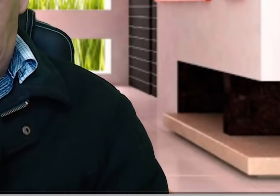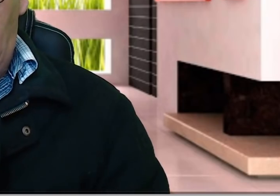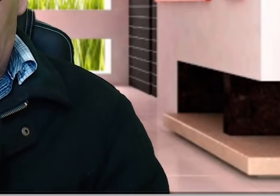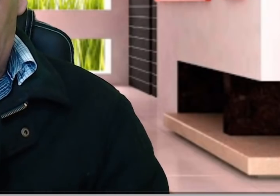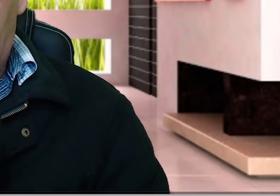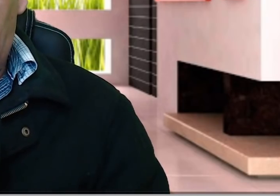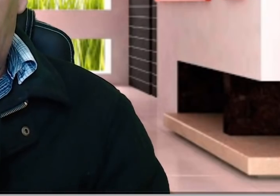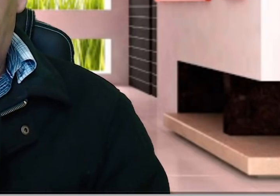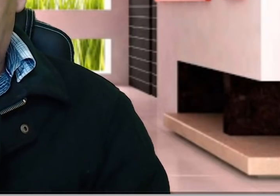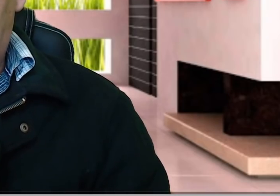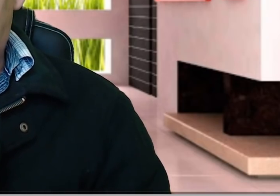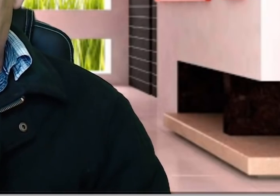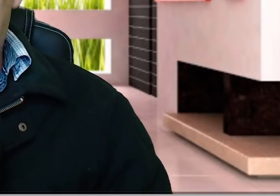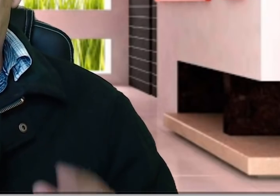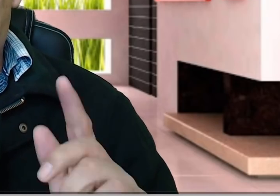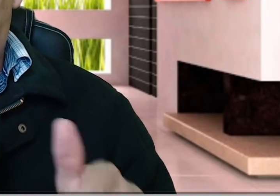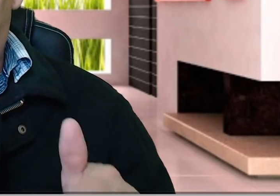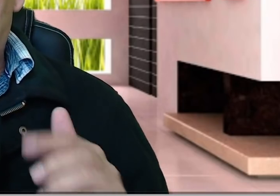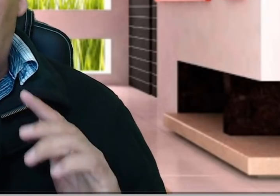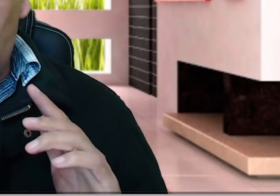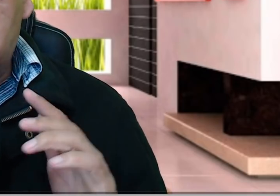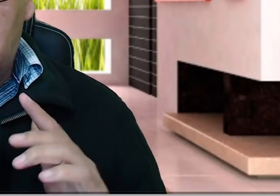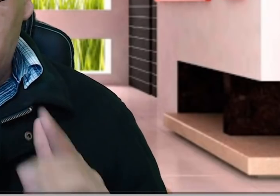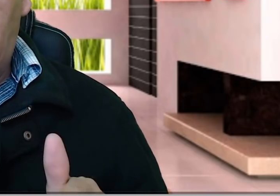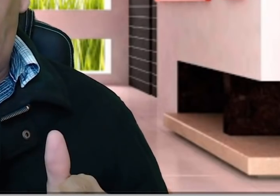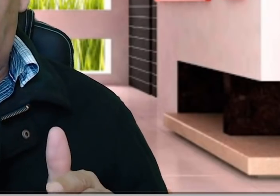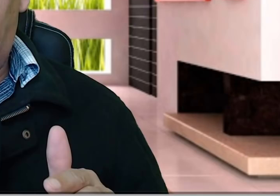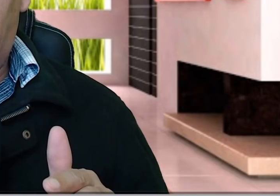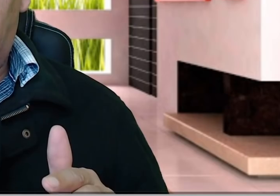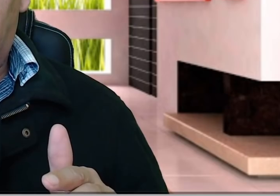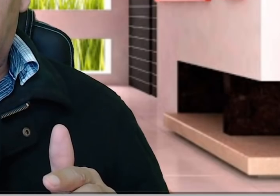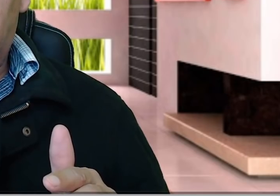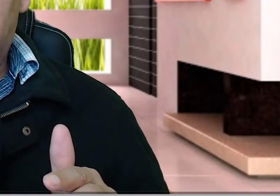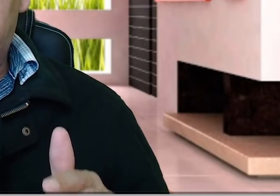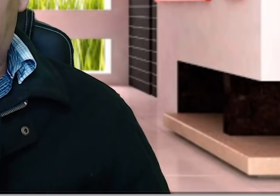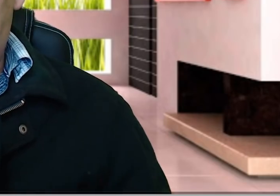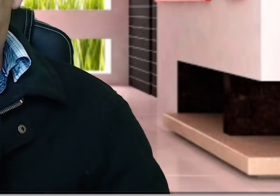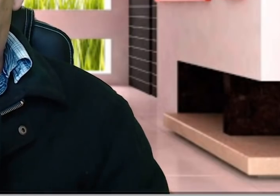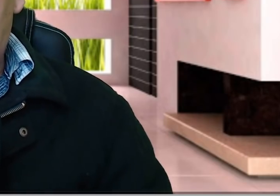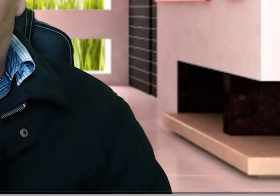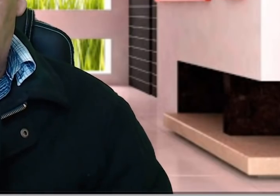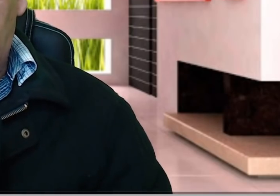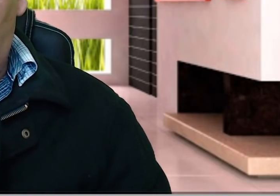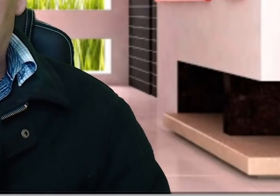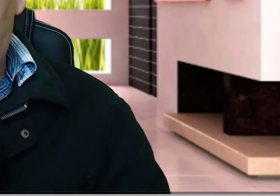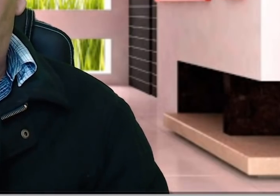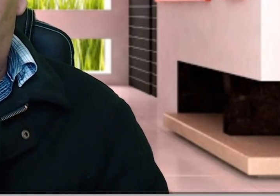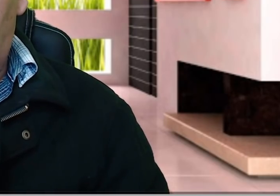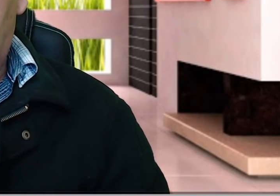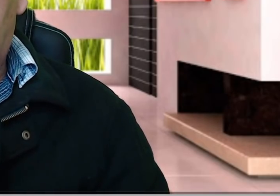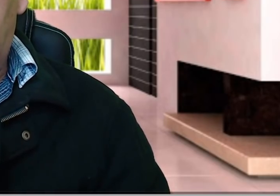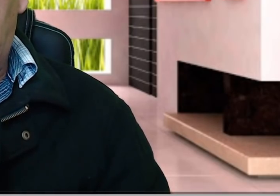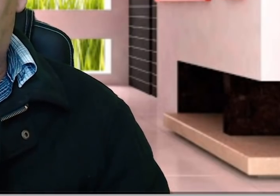rescate. El presidente López Obrador se niega. Se acaba el encanto entre López